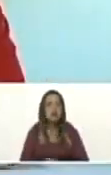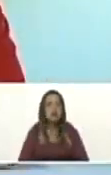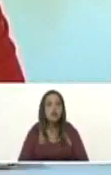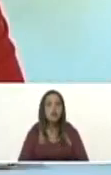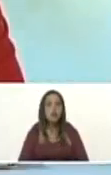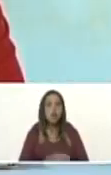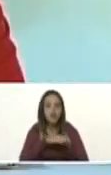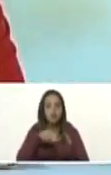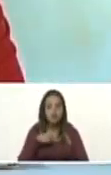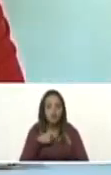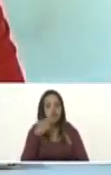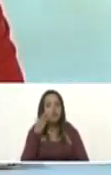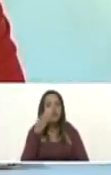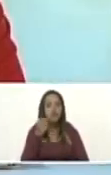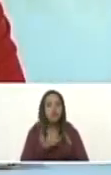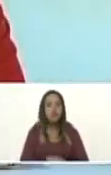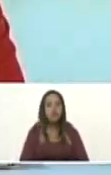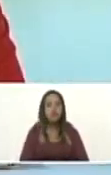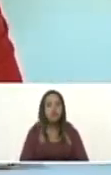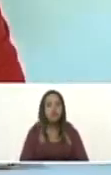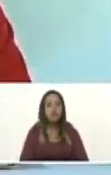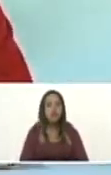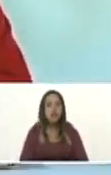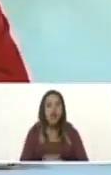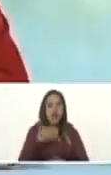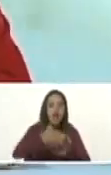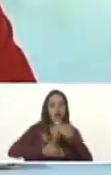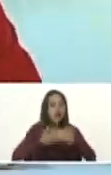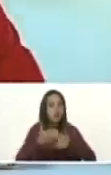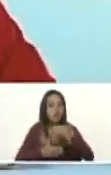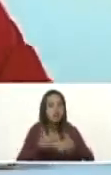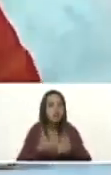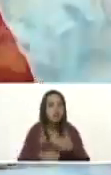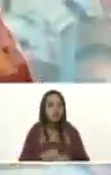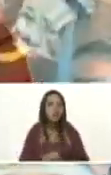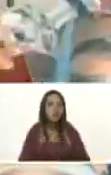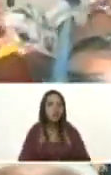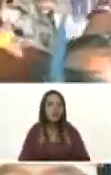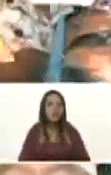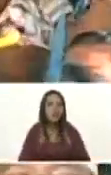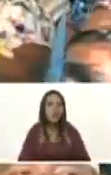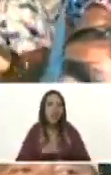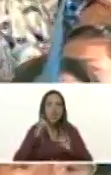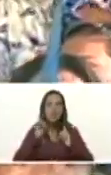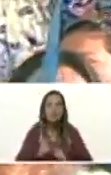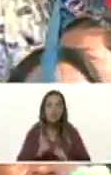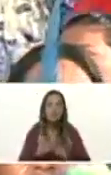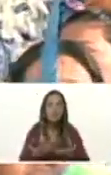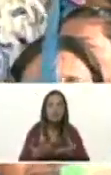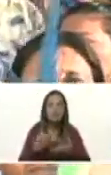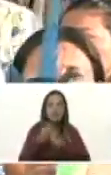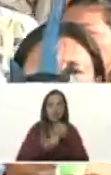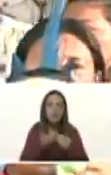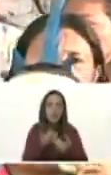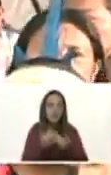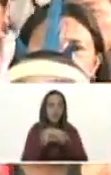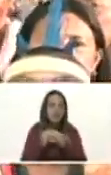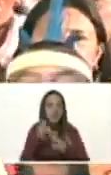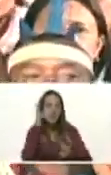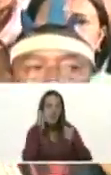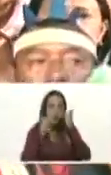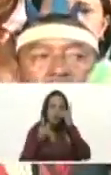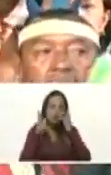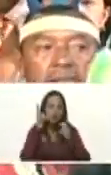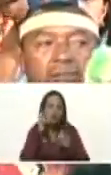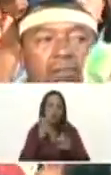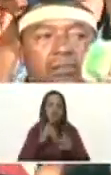nuestras experiencias, nuestros avances, nuestras definiciones y escuchar de ustedes todos